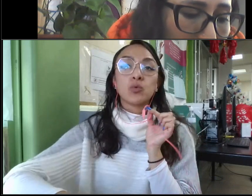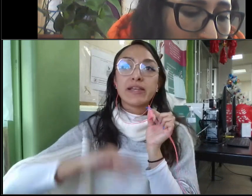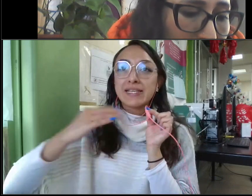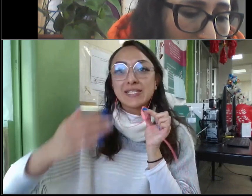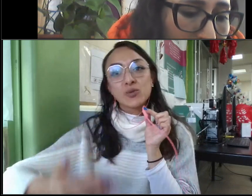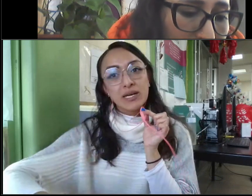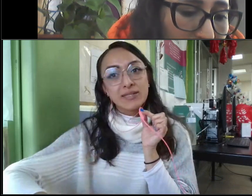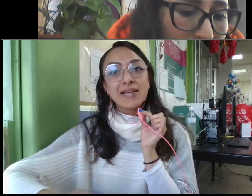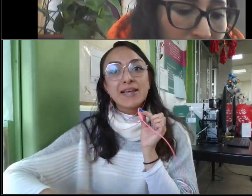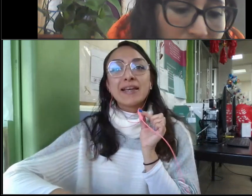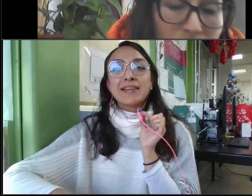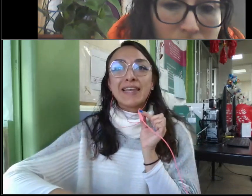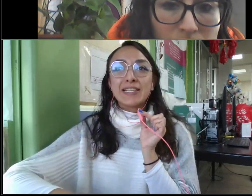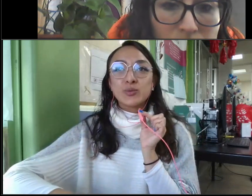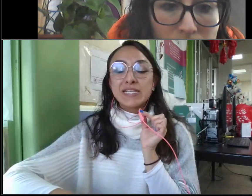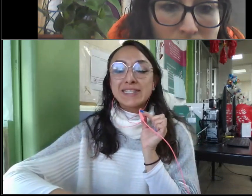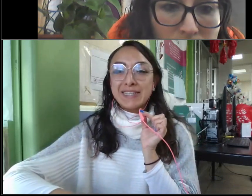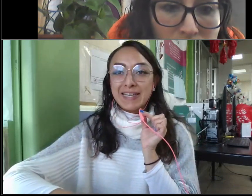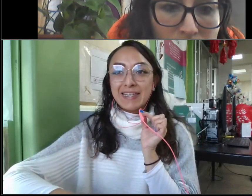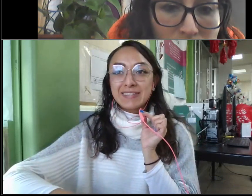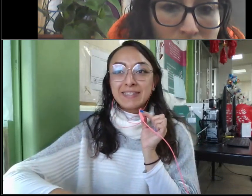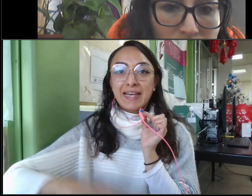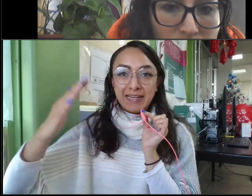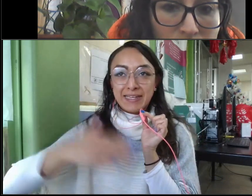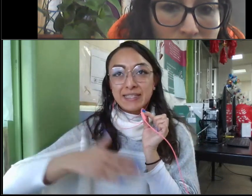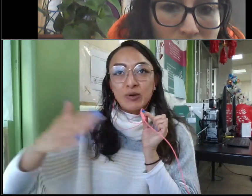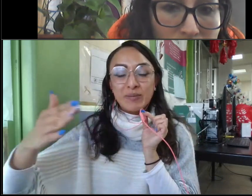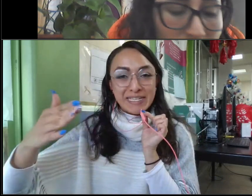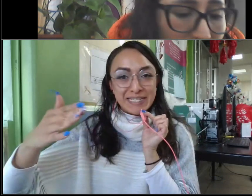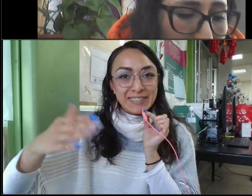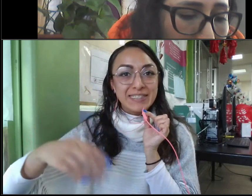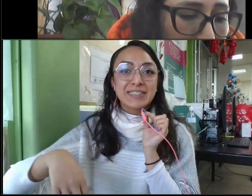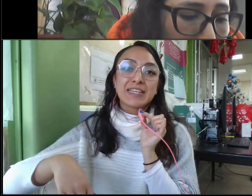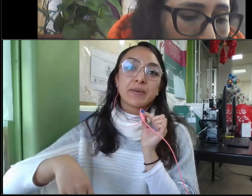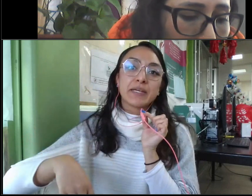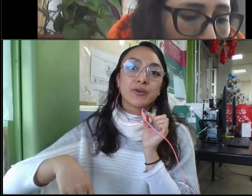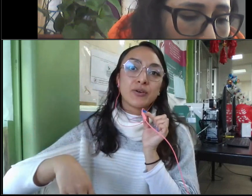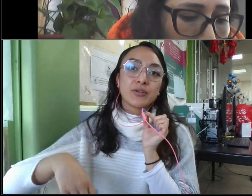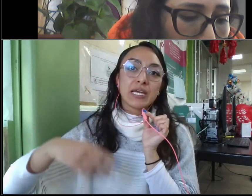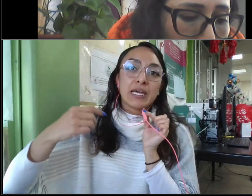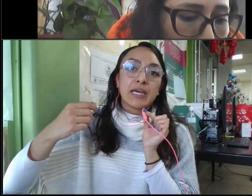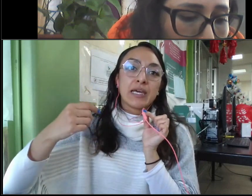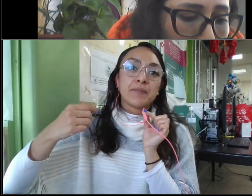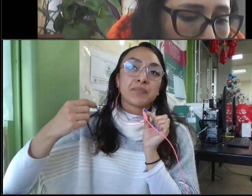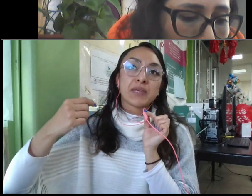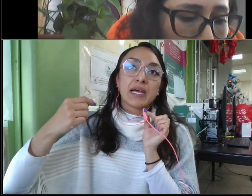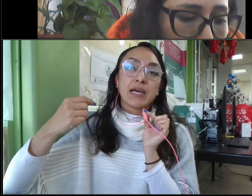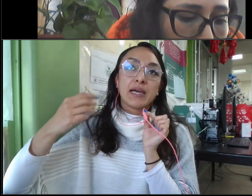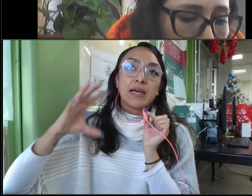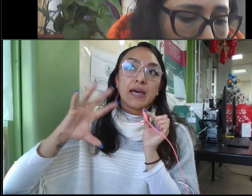justo una de las escuelas de las únicas que quedan en Latinoamérica, que tiene que ver con